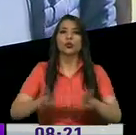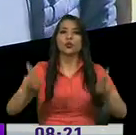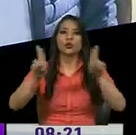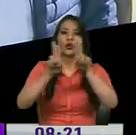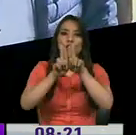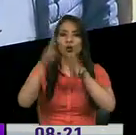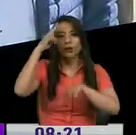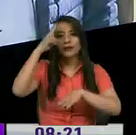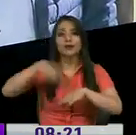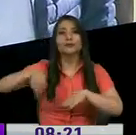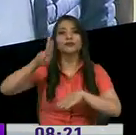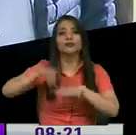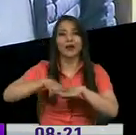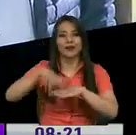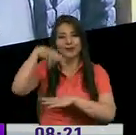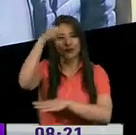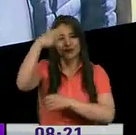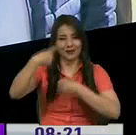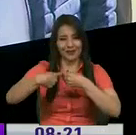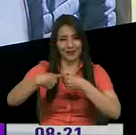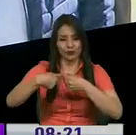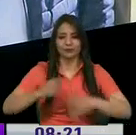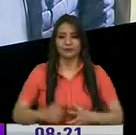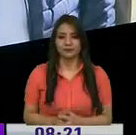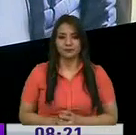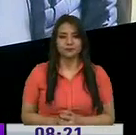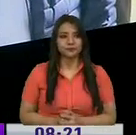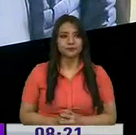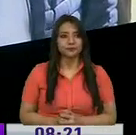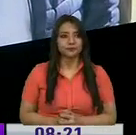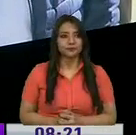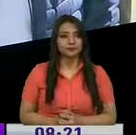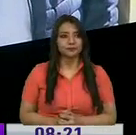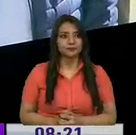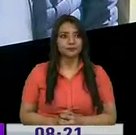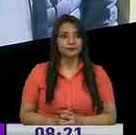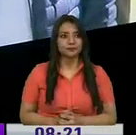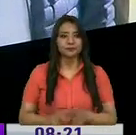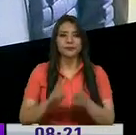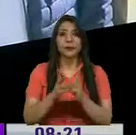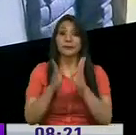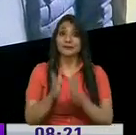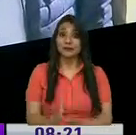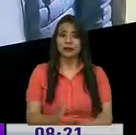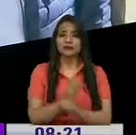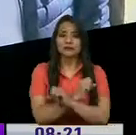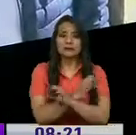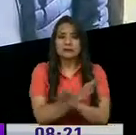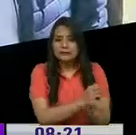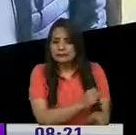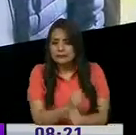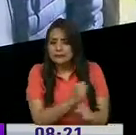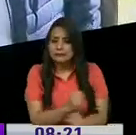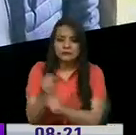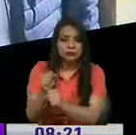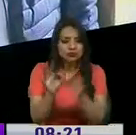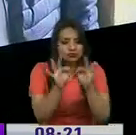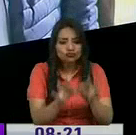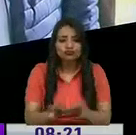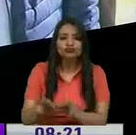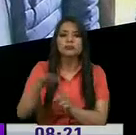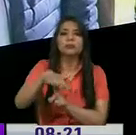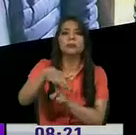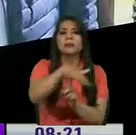Los vecinos han organizado para esta temporada, mediante mingas, dar mantenimiento al parque de la ciudadela.